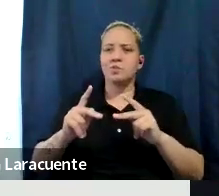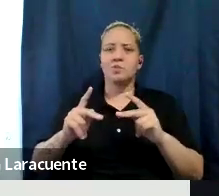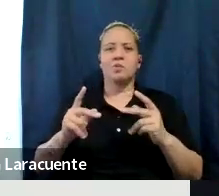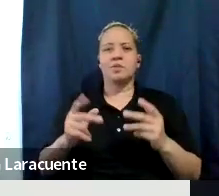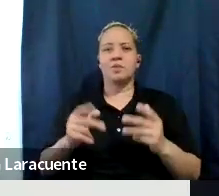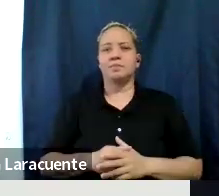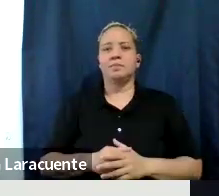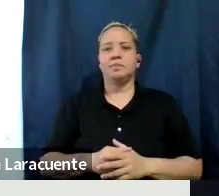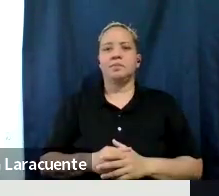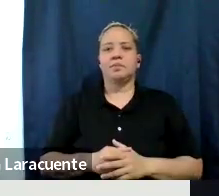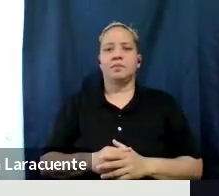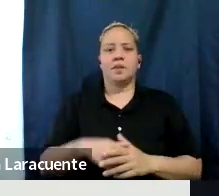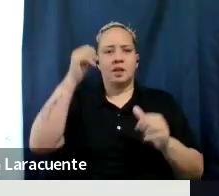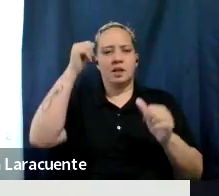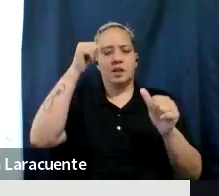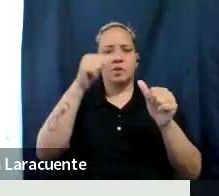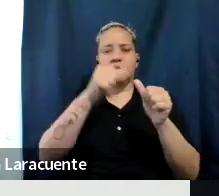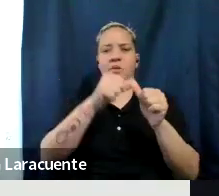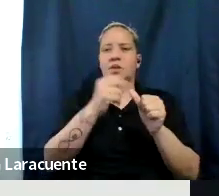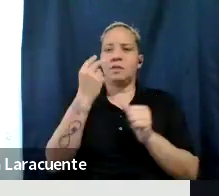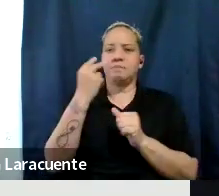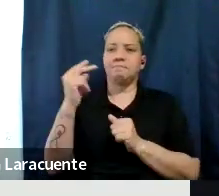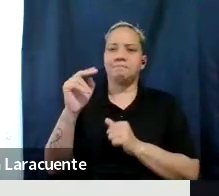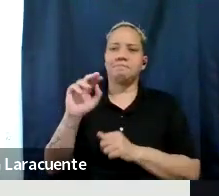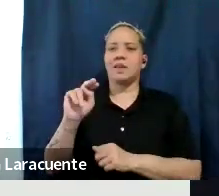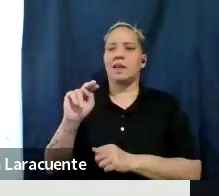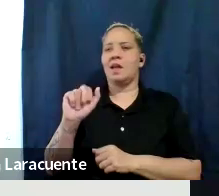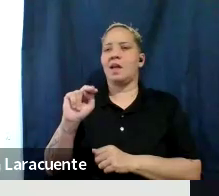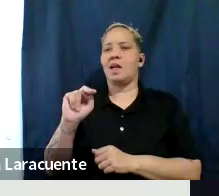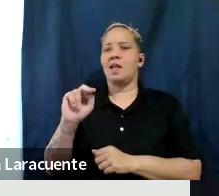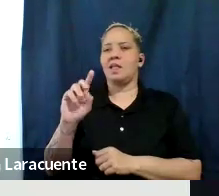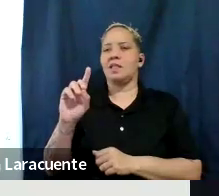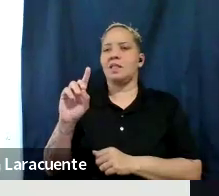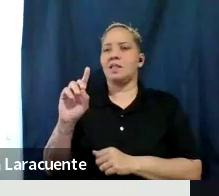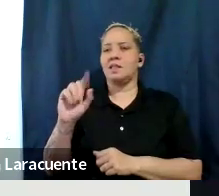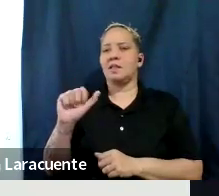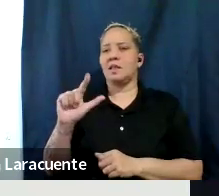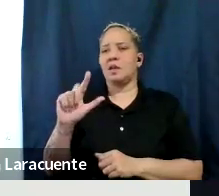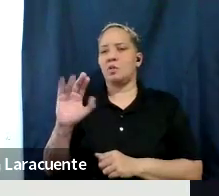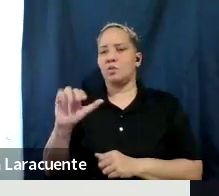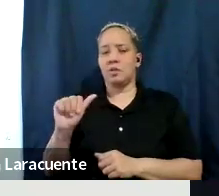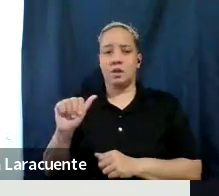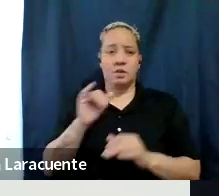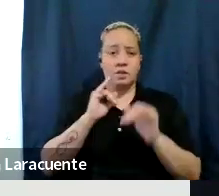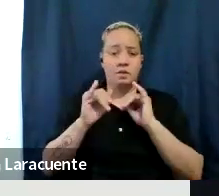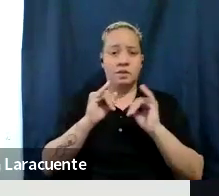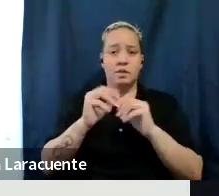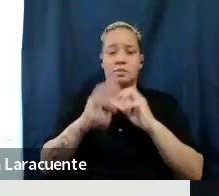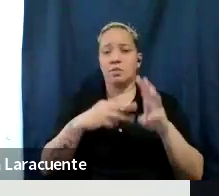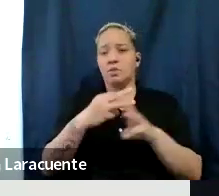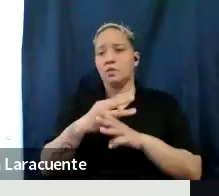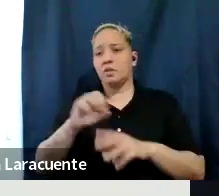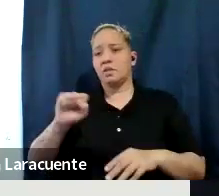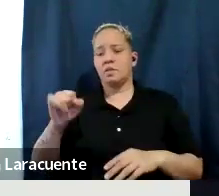que tanto le recordaban a su Andalucía natal. En una entrevista con el diario El Mundo de San Juan, a la que luego